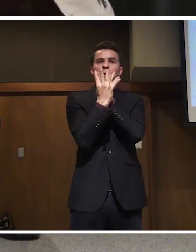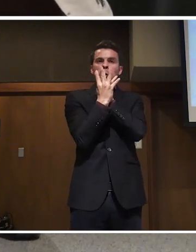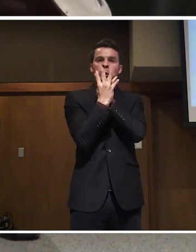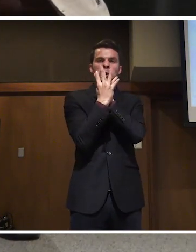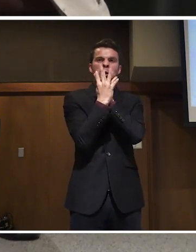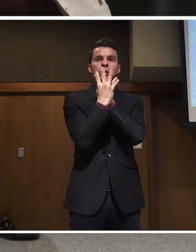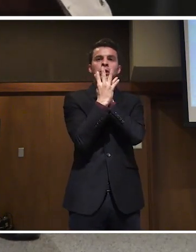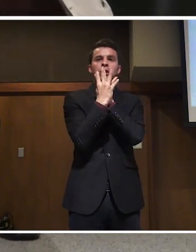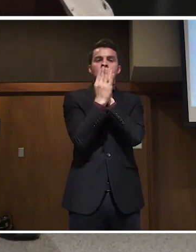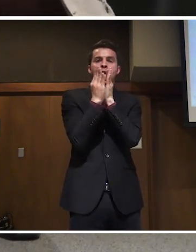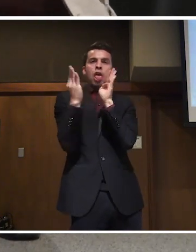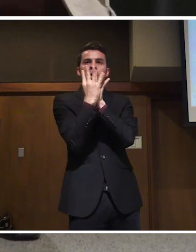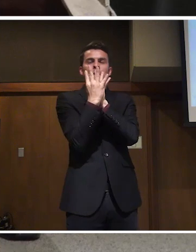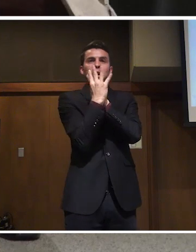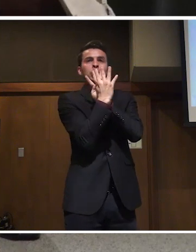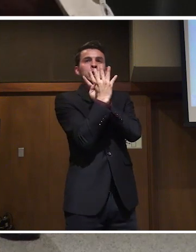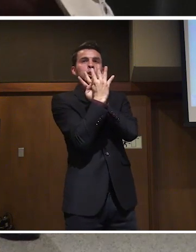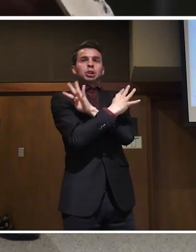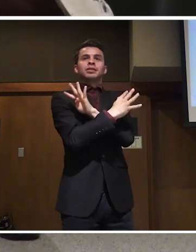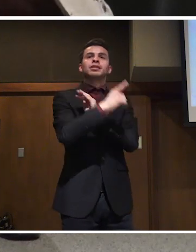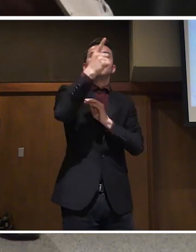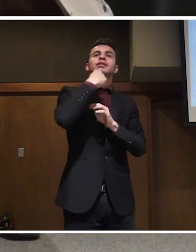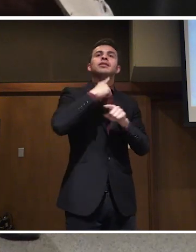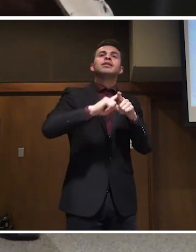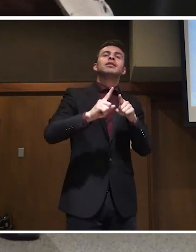colombiano, del cual,